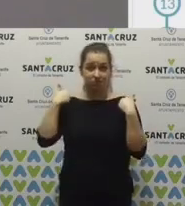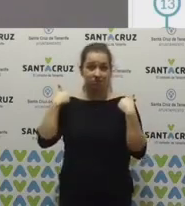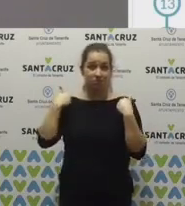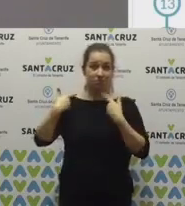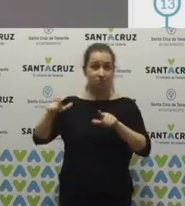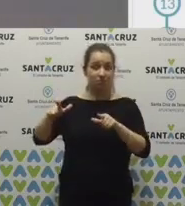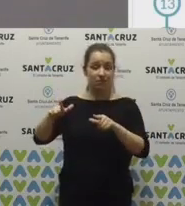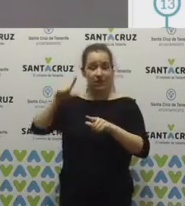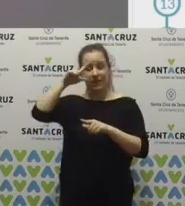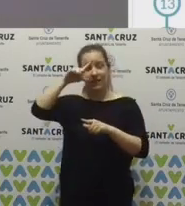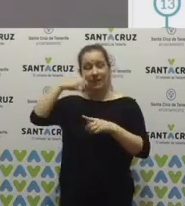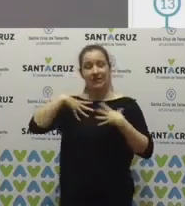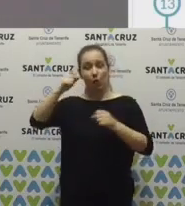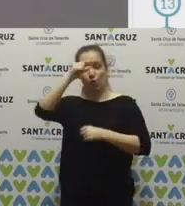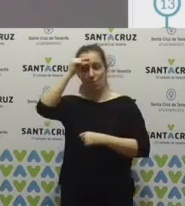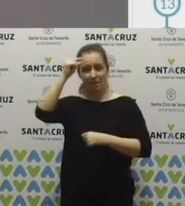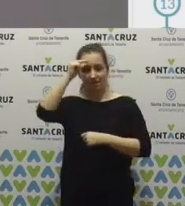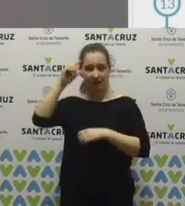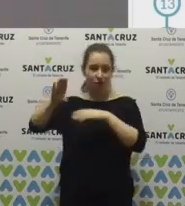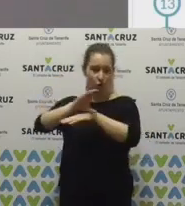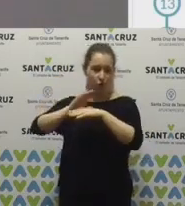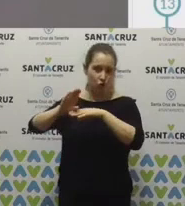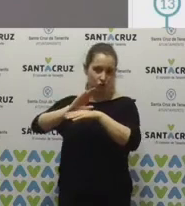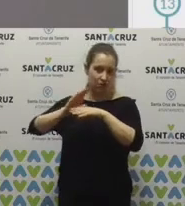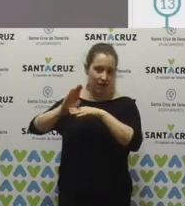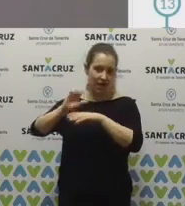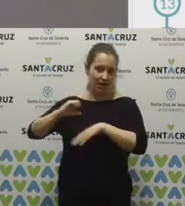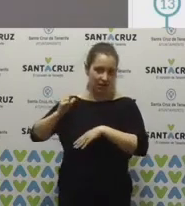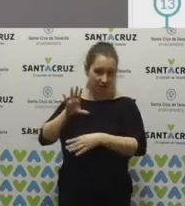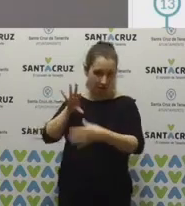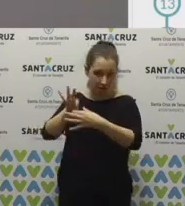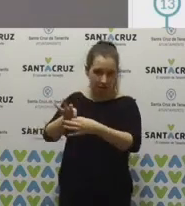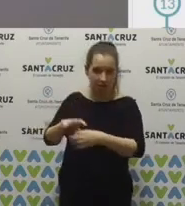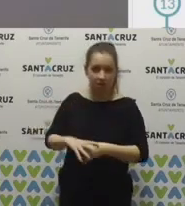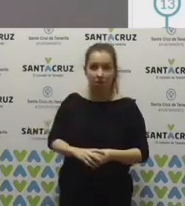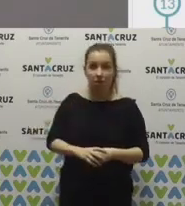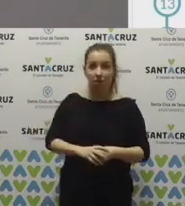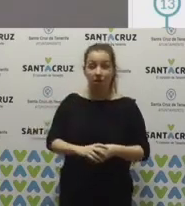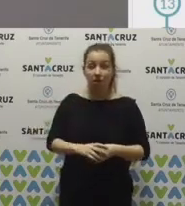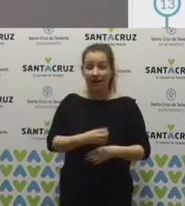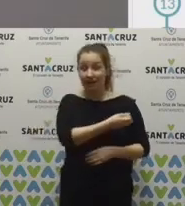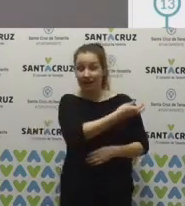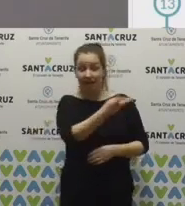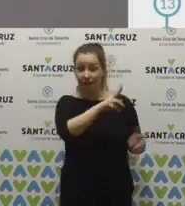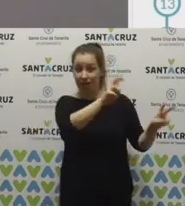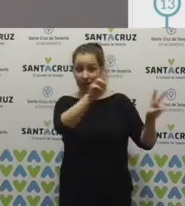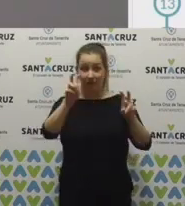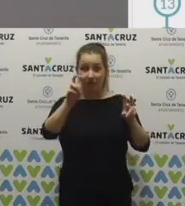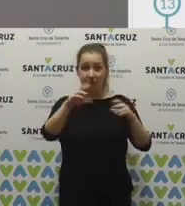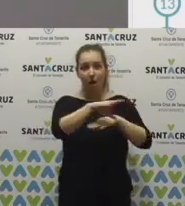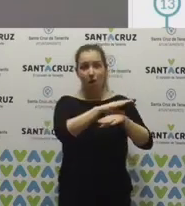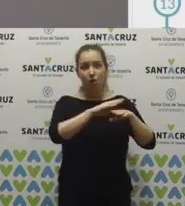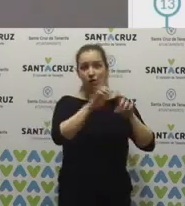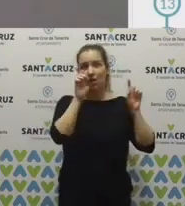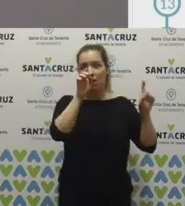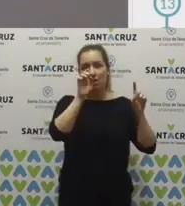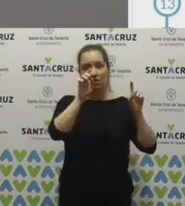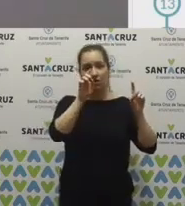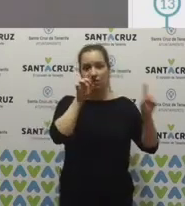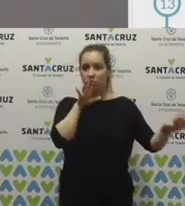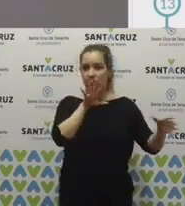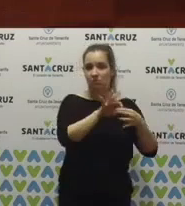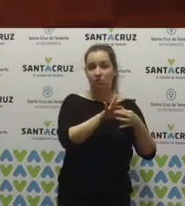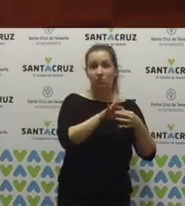sanidad entiendo que esto corresponde a la conselleria educación y a los derechos fundamentales de la constitución española las tarjetas